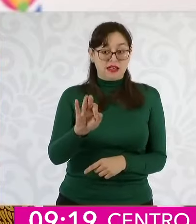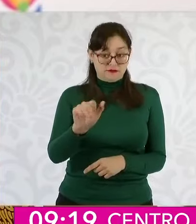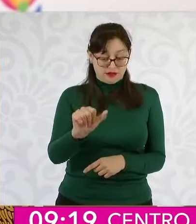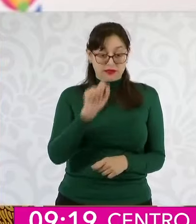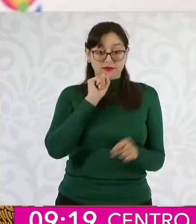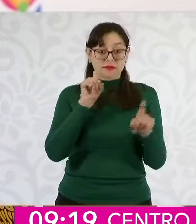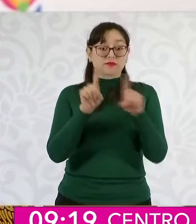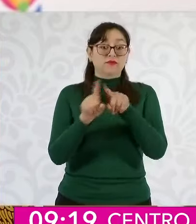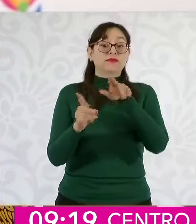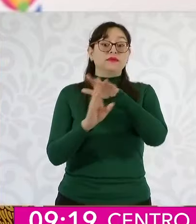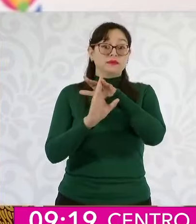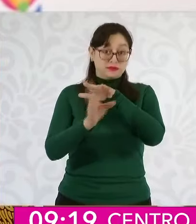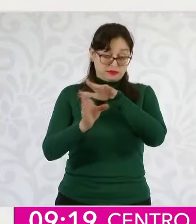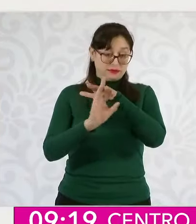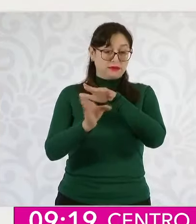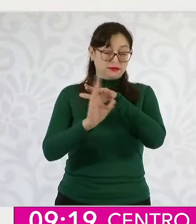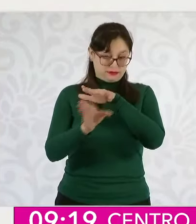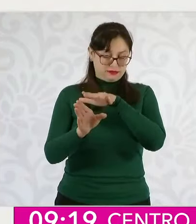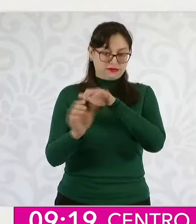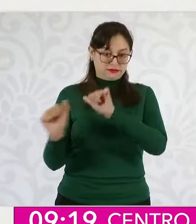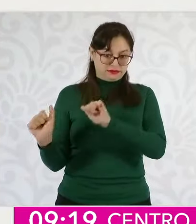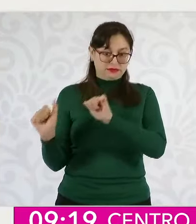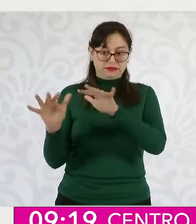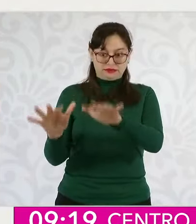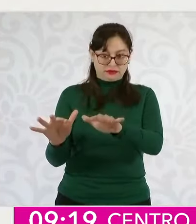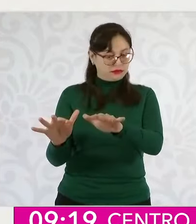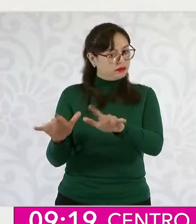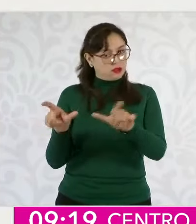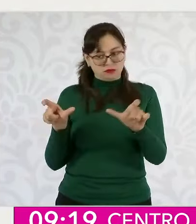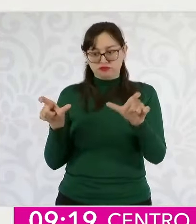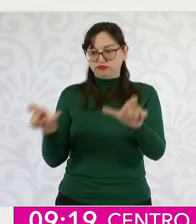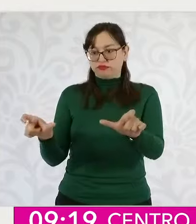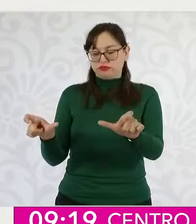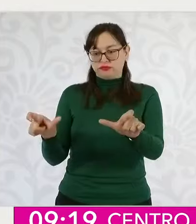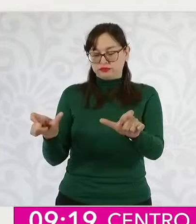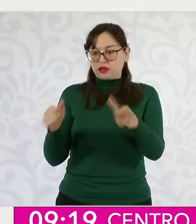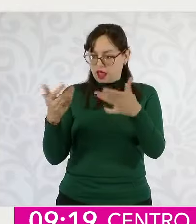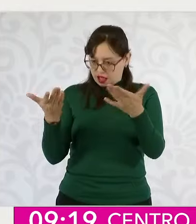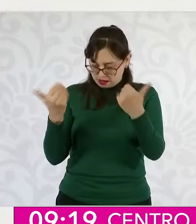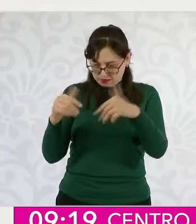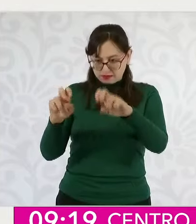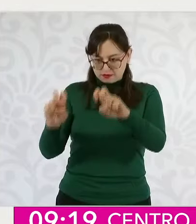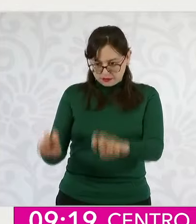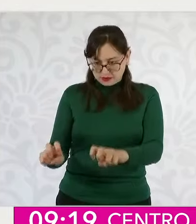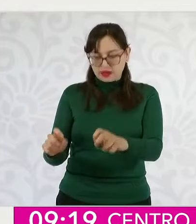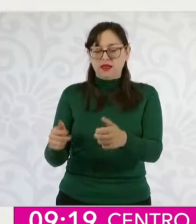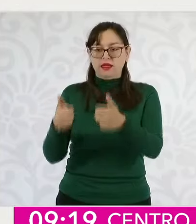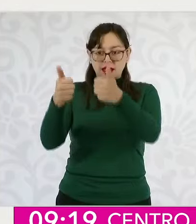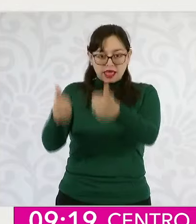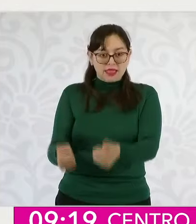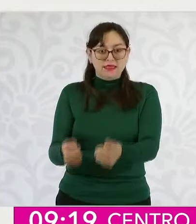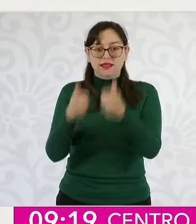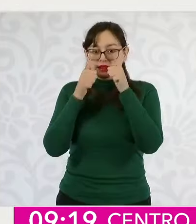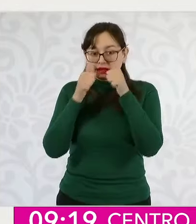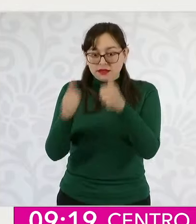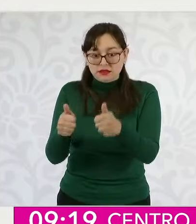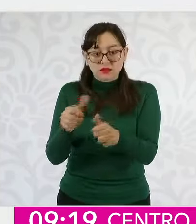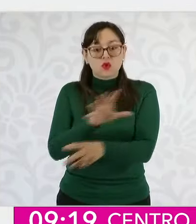migrantes, en donde hay zonas de atención integral, sean mexicanos o no,